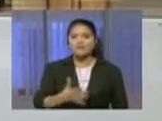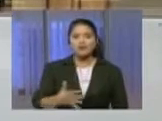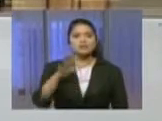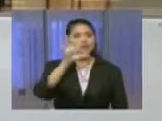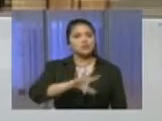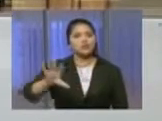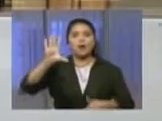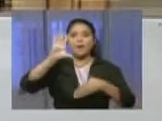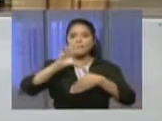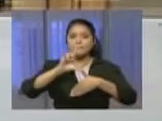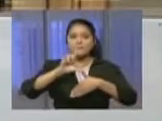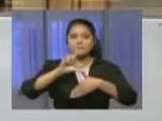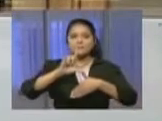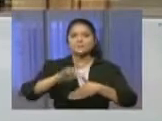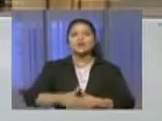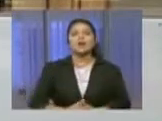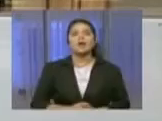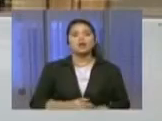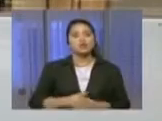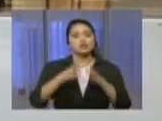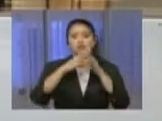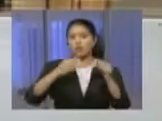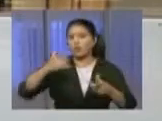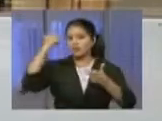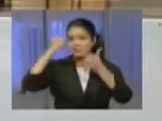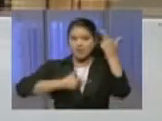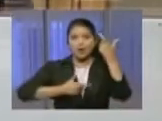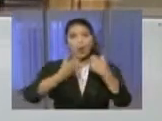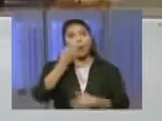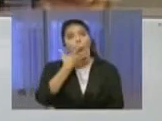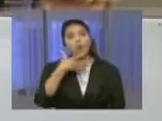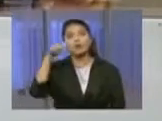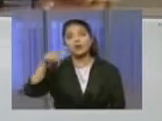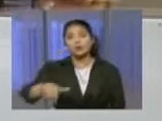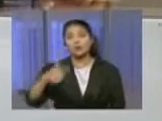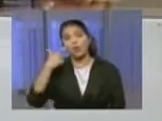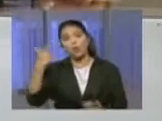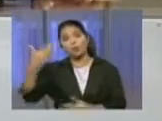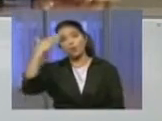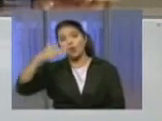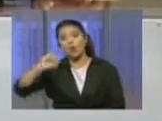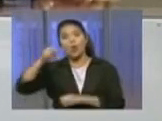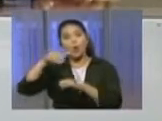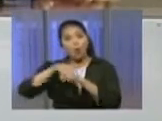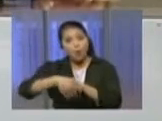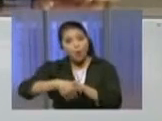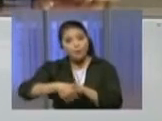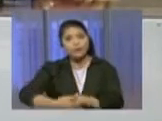Latina y el Caribe El cadete Chávez bueno Tenemos aquí otro Cadete Jorge